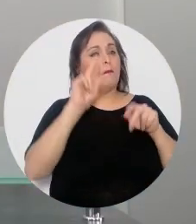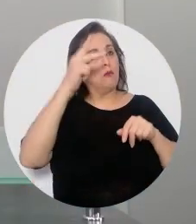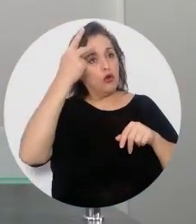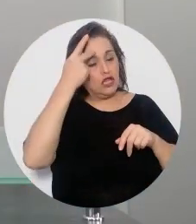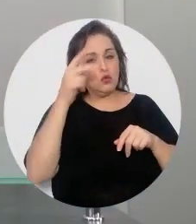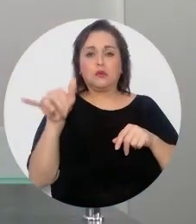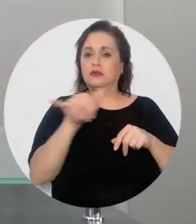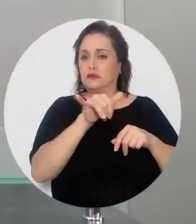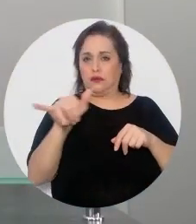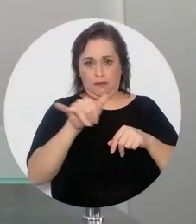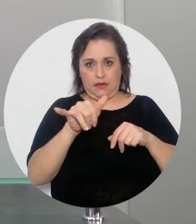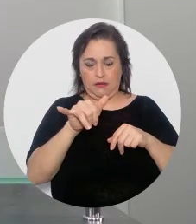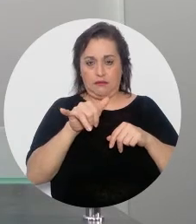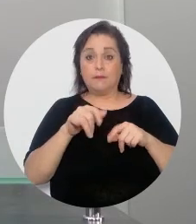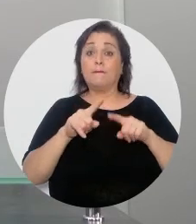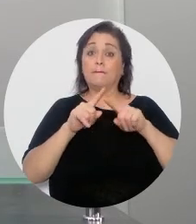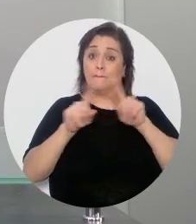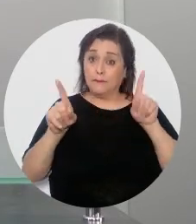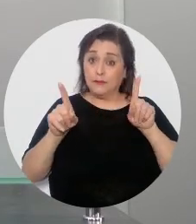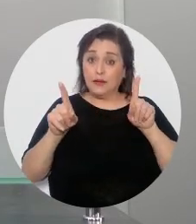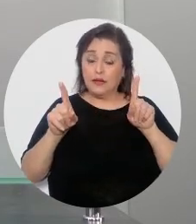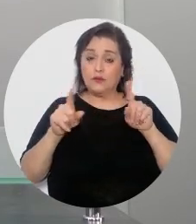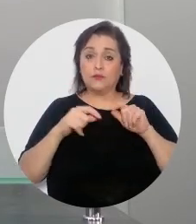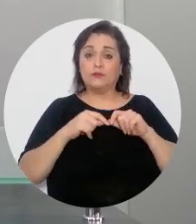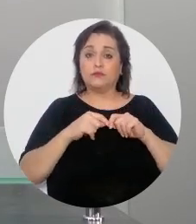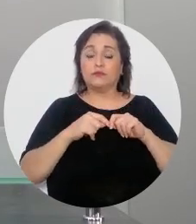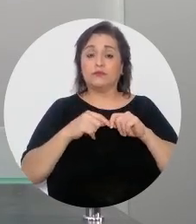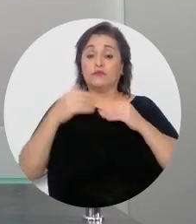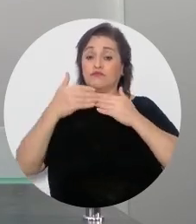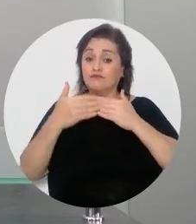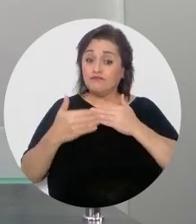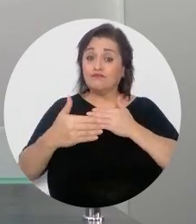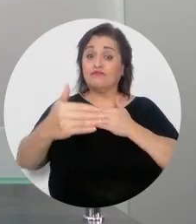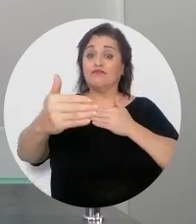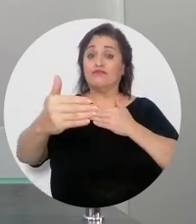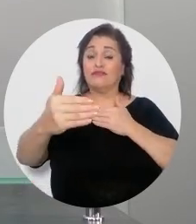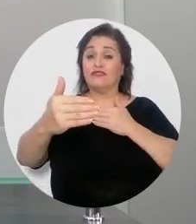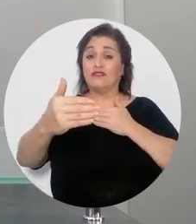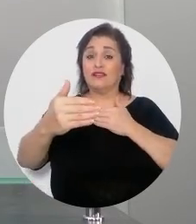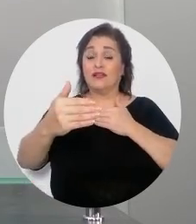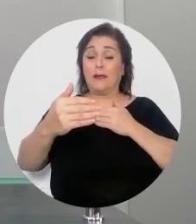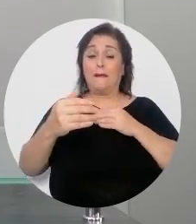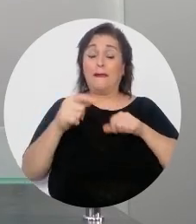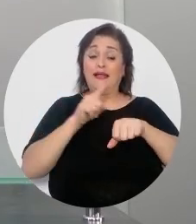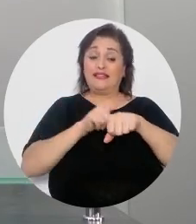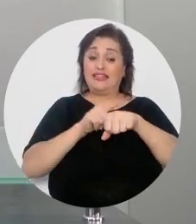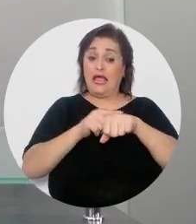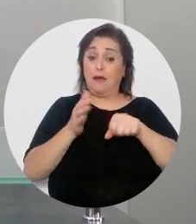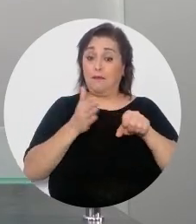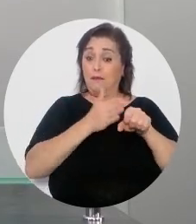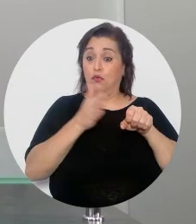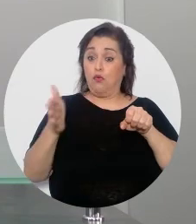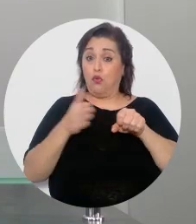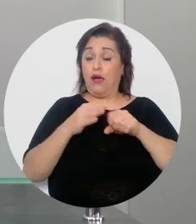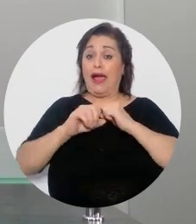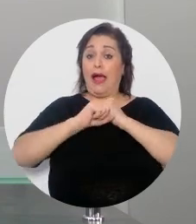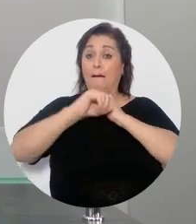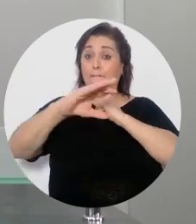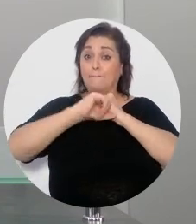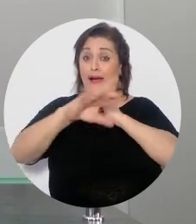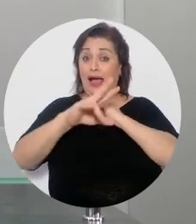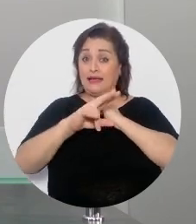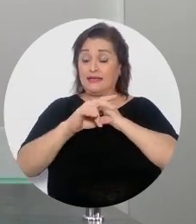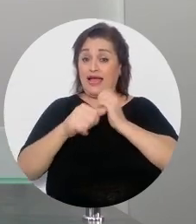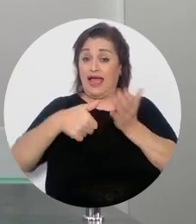partido político. Sin embargo, durante lo que se conoce como el periodo de campaña